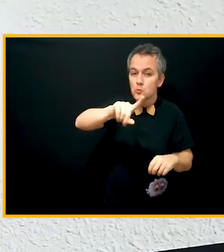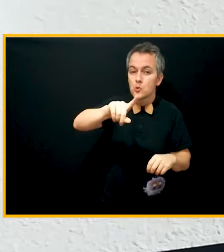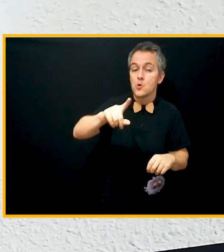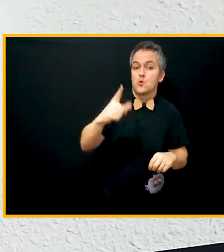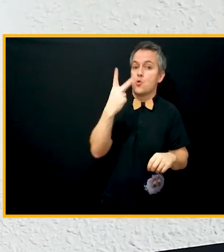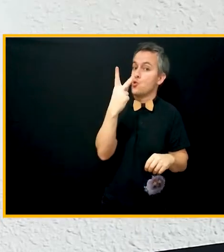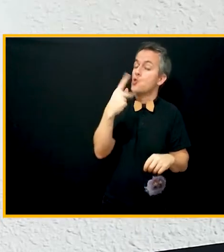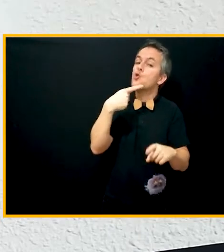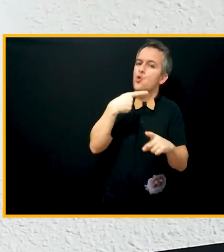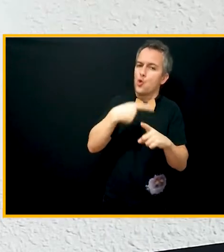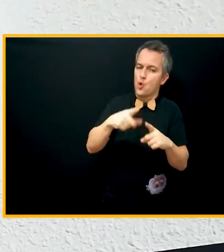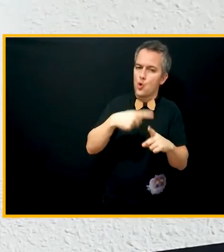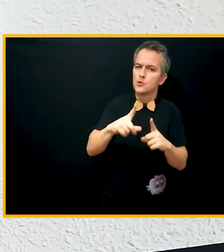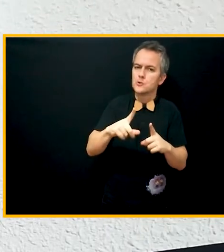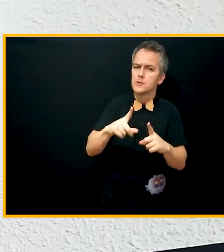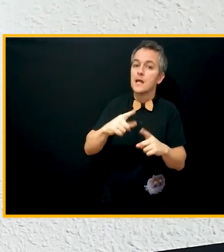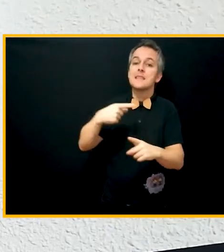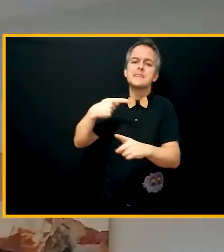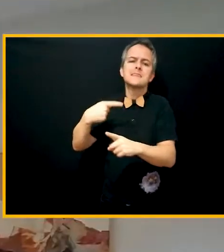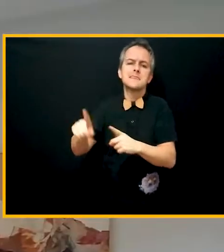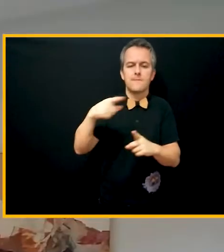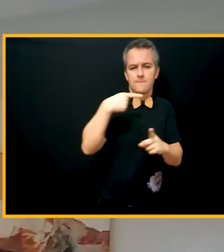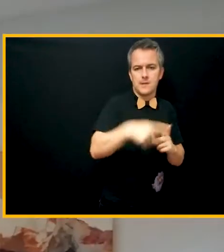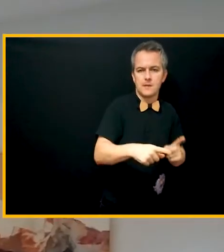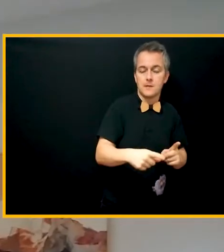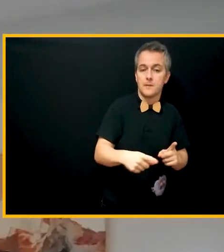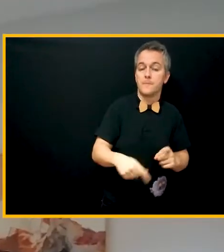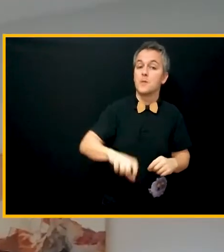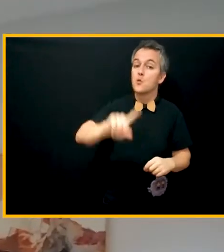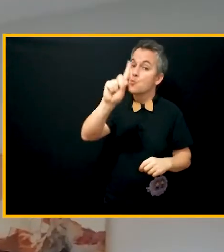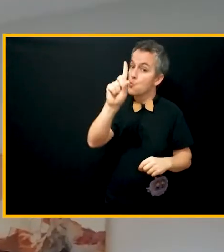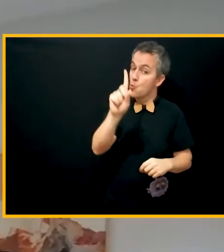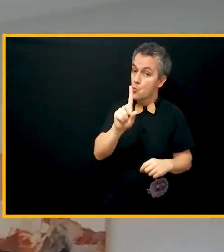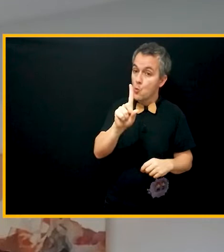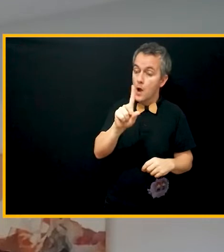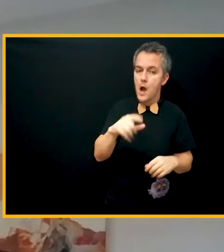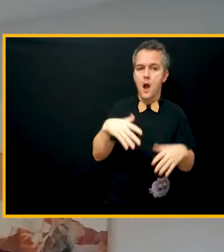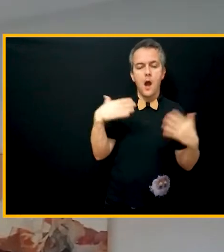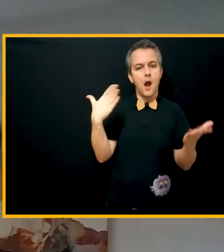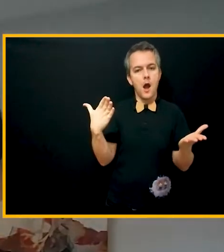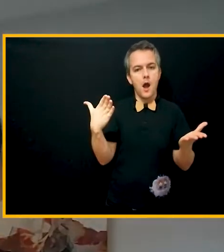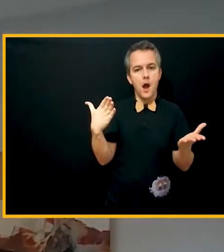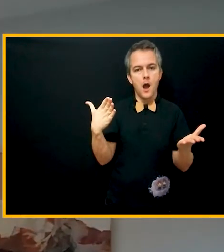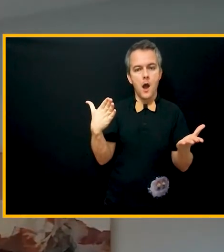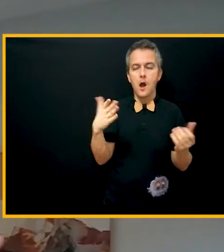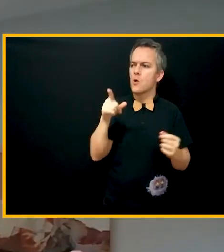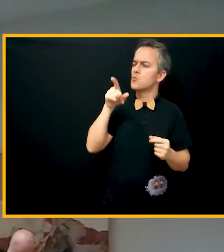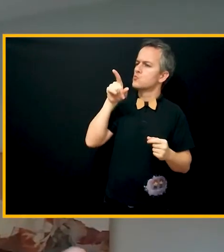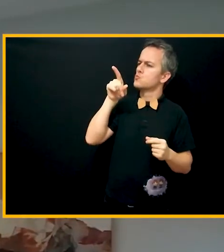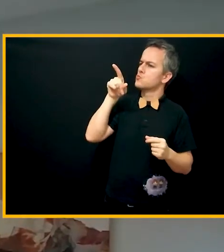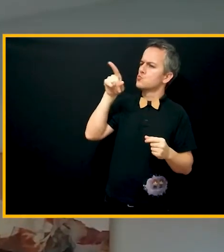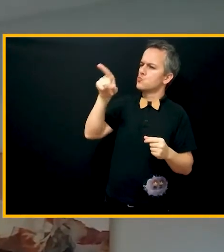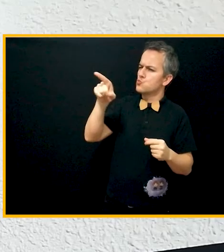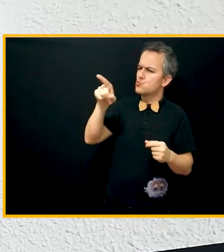things different. One, oh, you are